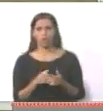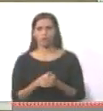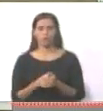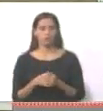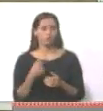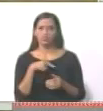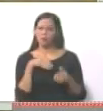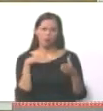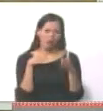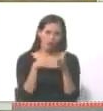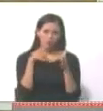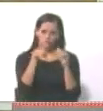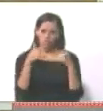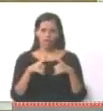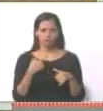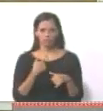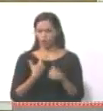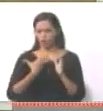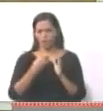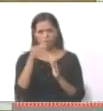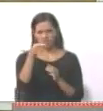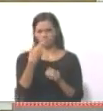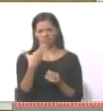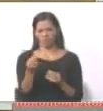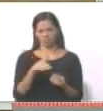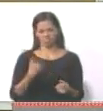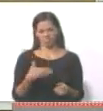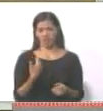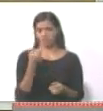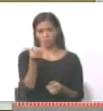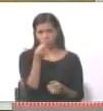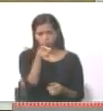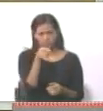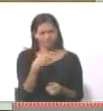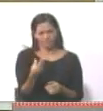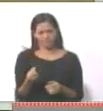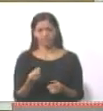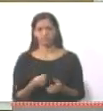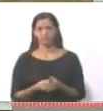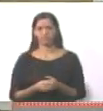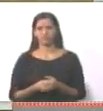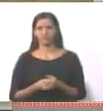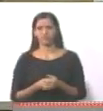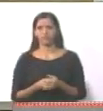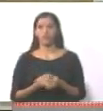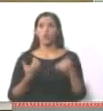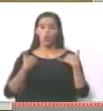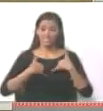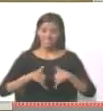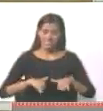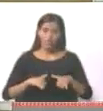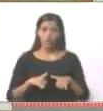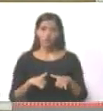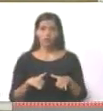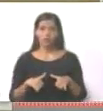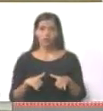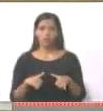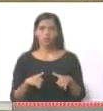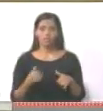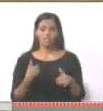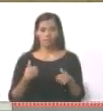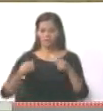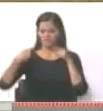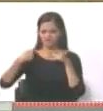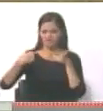con tus hijas porque yo no soy como tú. Yo no soy tan miserable como tú. No soy tan miserable. Los hijos de mis